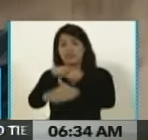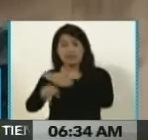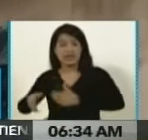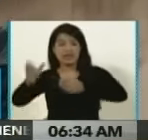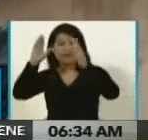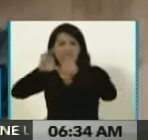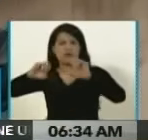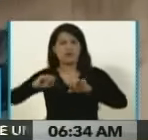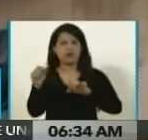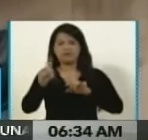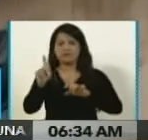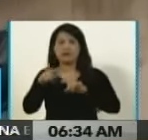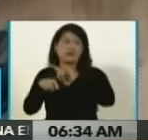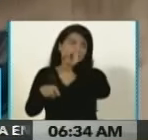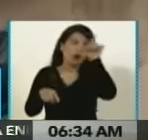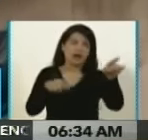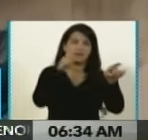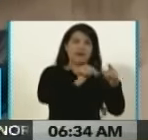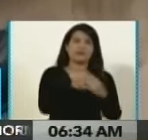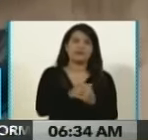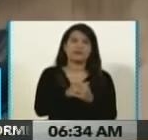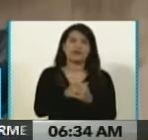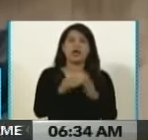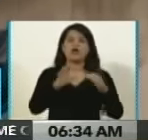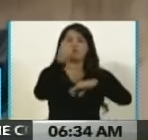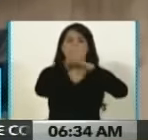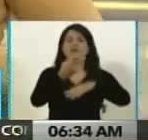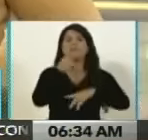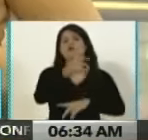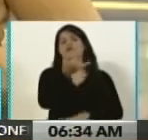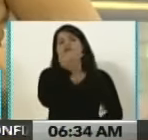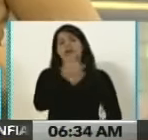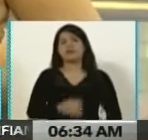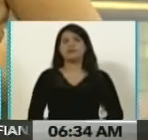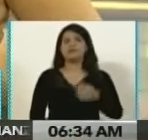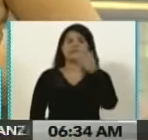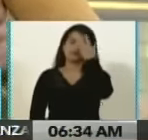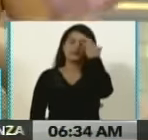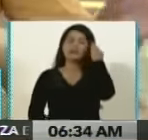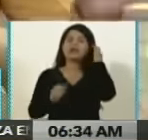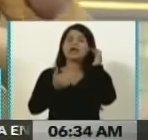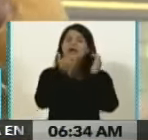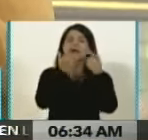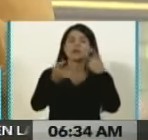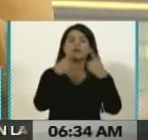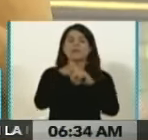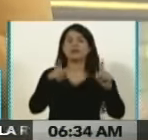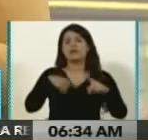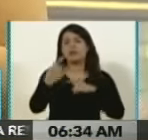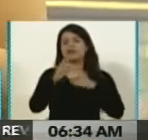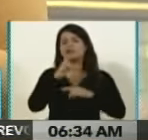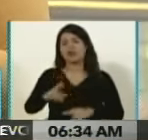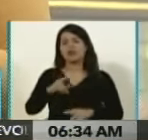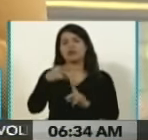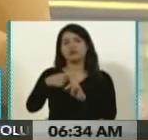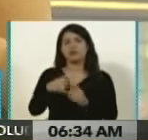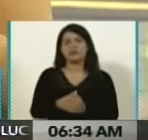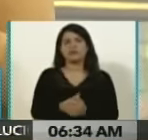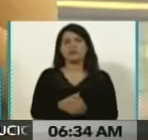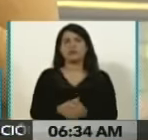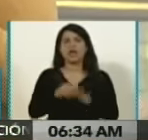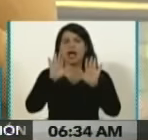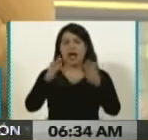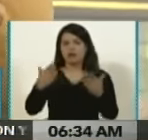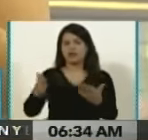en nuestra dirección política. Bueno, errores políticos, pero que igual los resultados, digamos, que fueron favorables. Queremos traer también, Julio, a la actualidad, porque